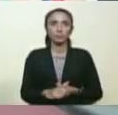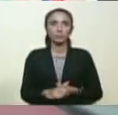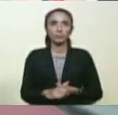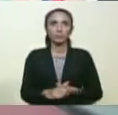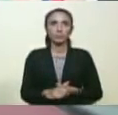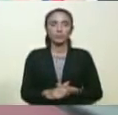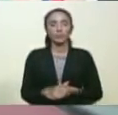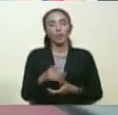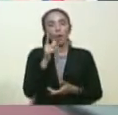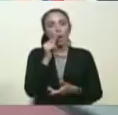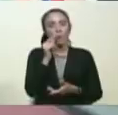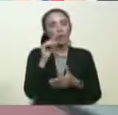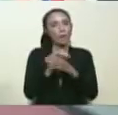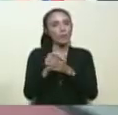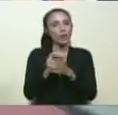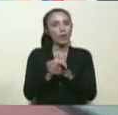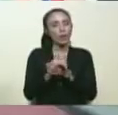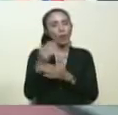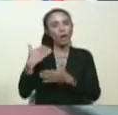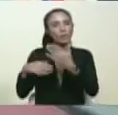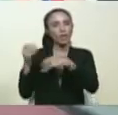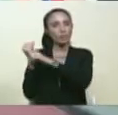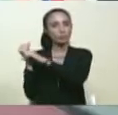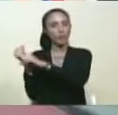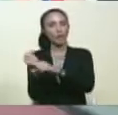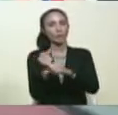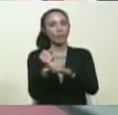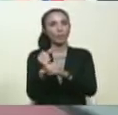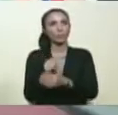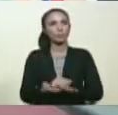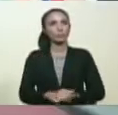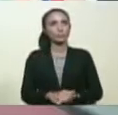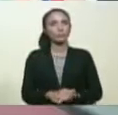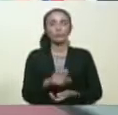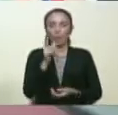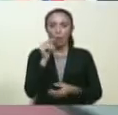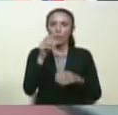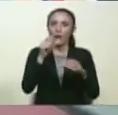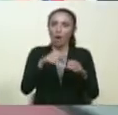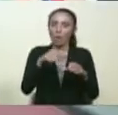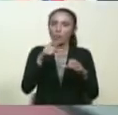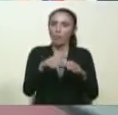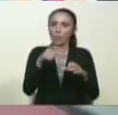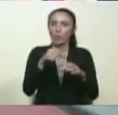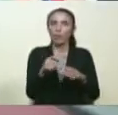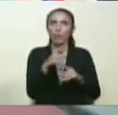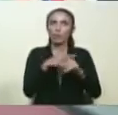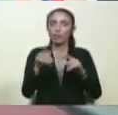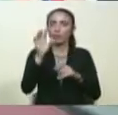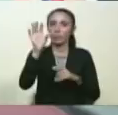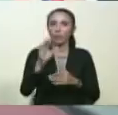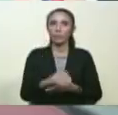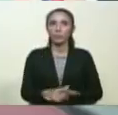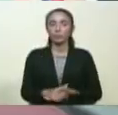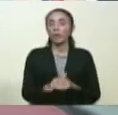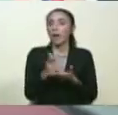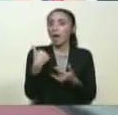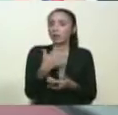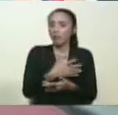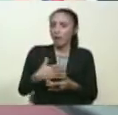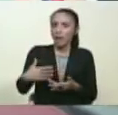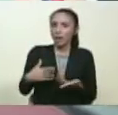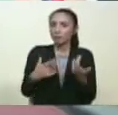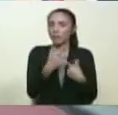jugaba en las grandes ligas, beisbolista, y bueno, tiene sus ahorros en el exterior y quiere invertir la mitad de sus